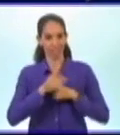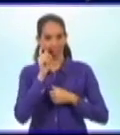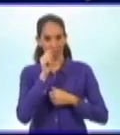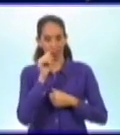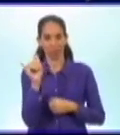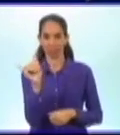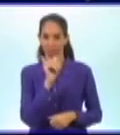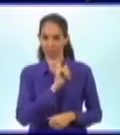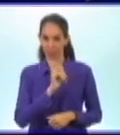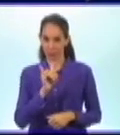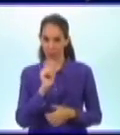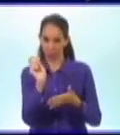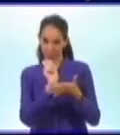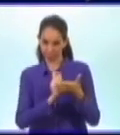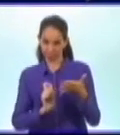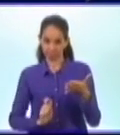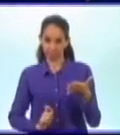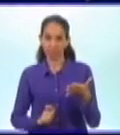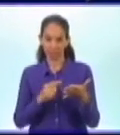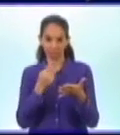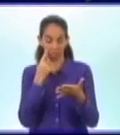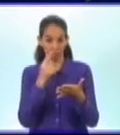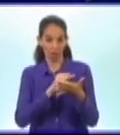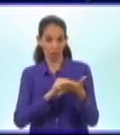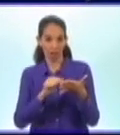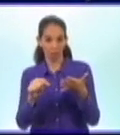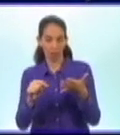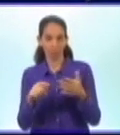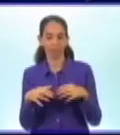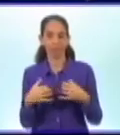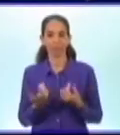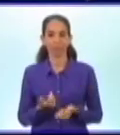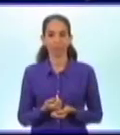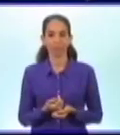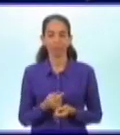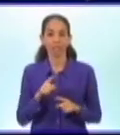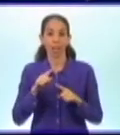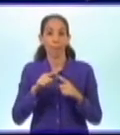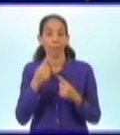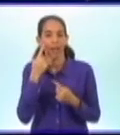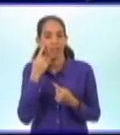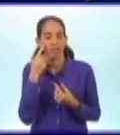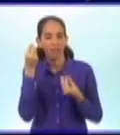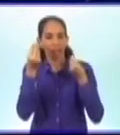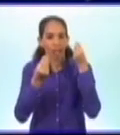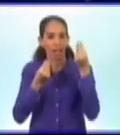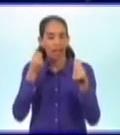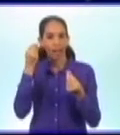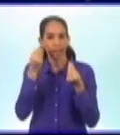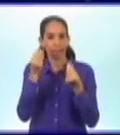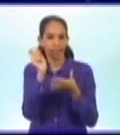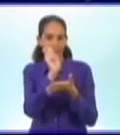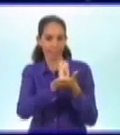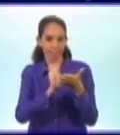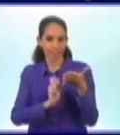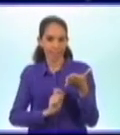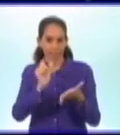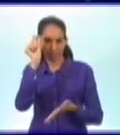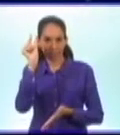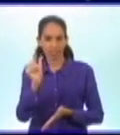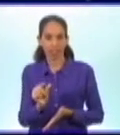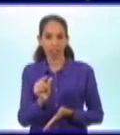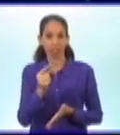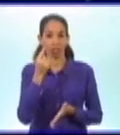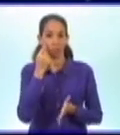en la redacción del texto: No pesa, es mi hermano. Sin embargo, en el título, el escritor ha utilizado los tres